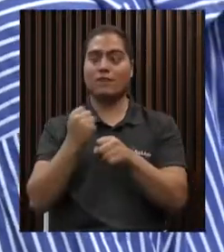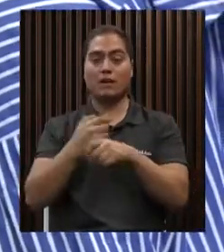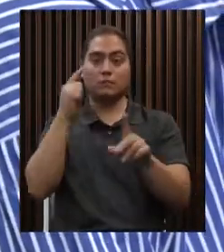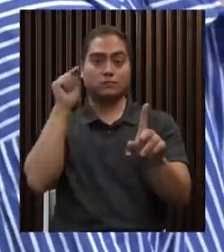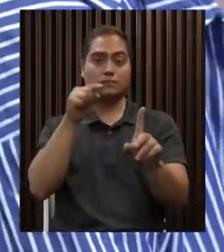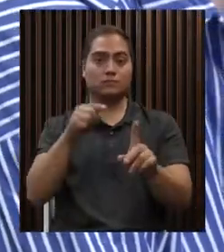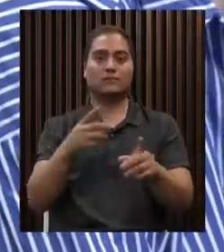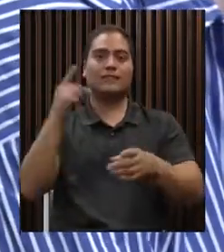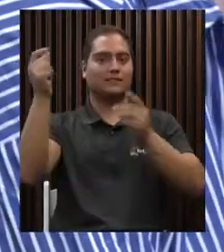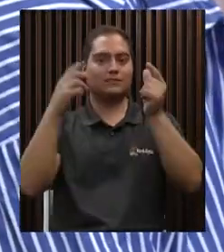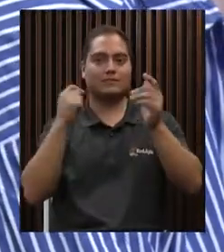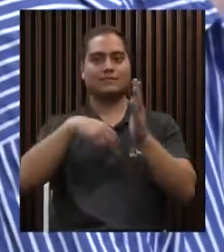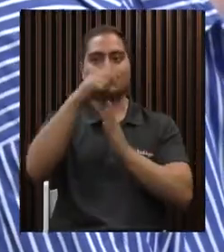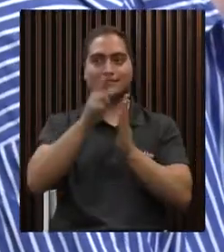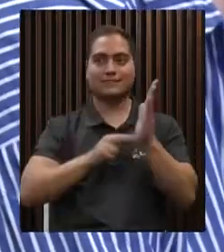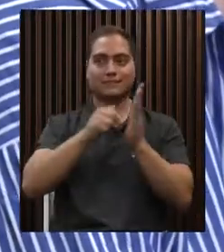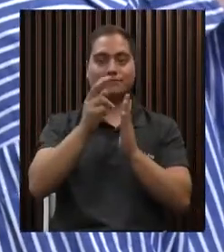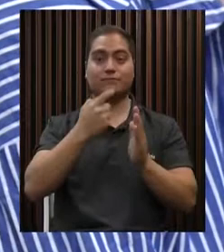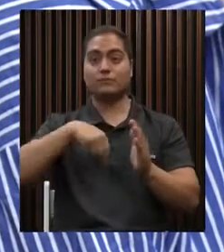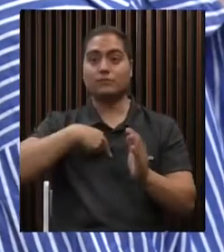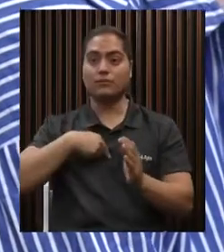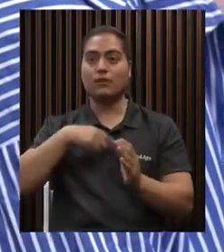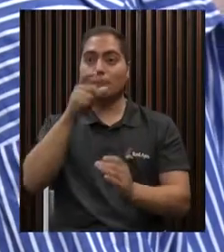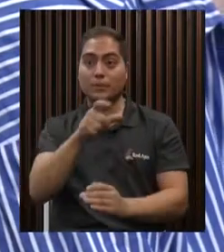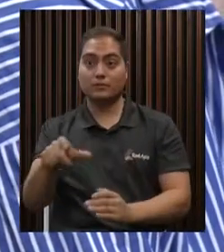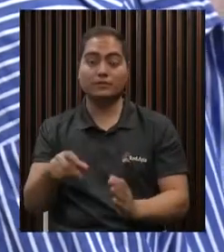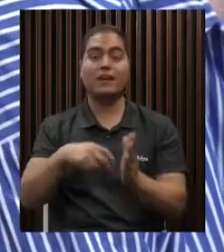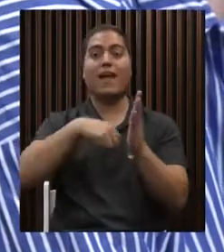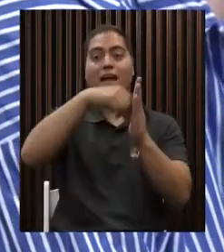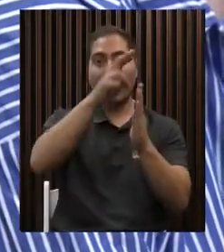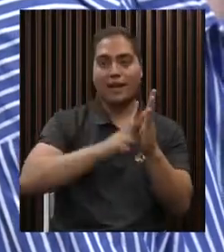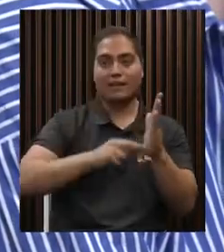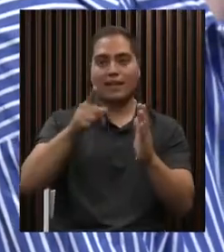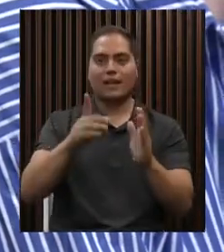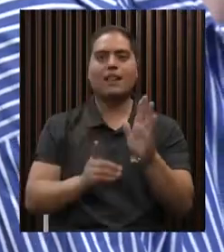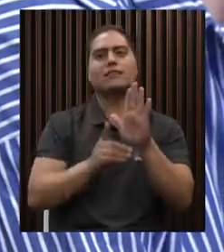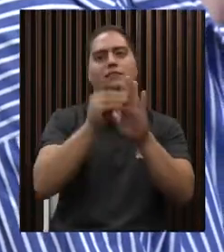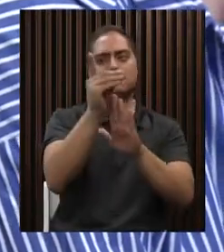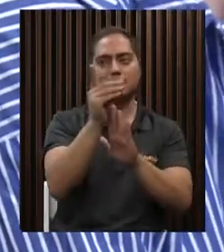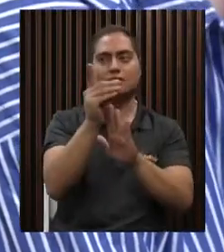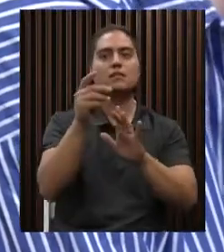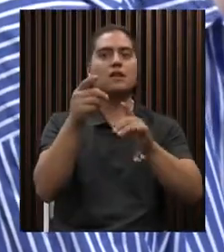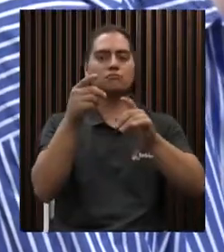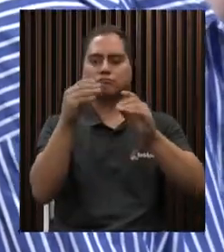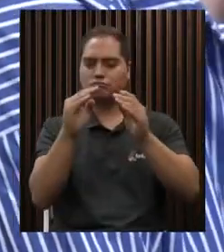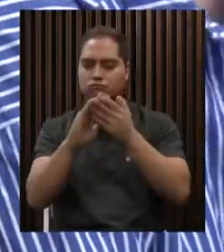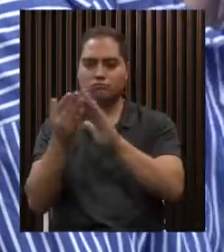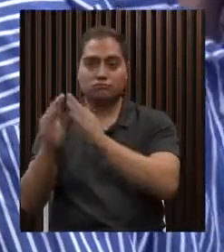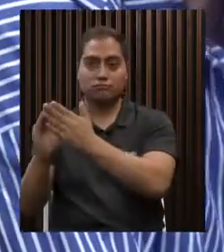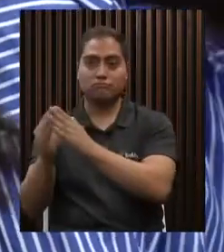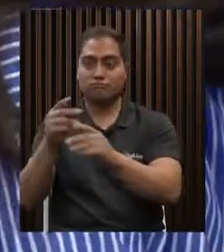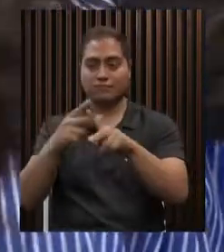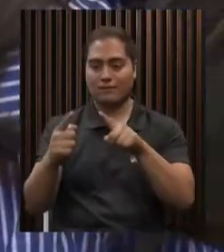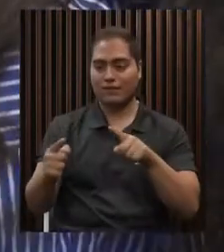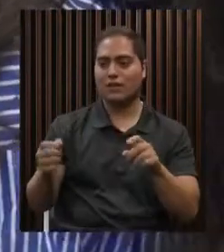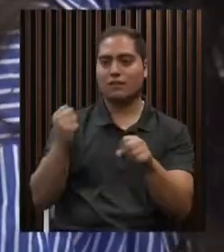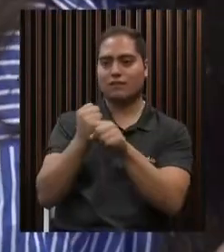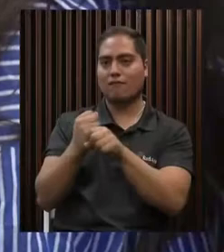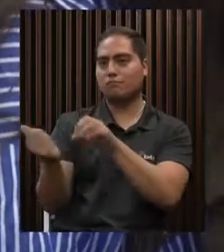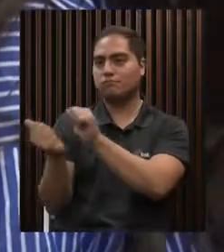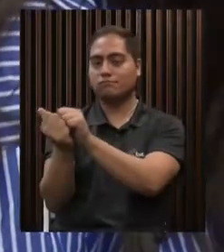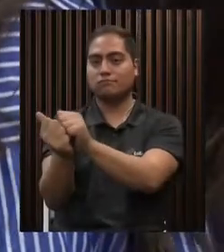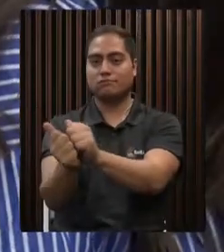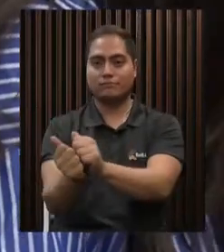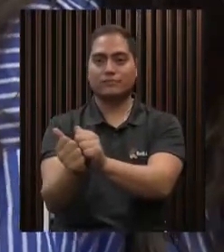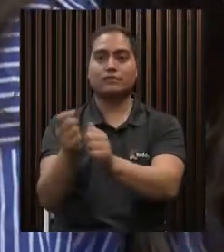y tenemos artistas que desarrollan proyectos específicamente donde se trabaja con comunidades. Por ejemplo, hemos trabajado con niños con TEA, hemos